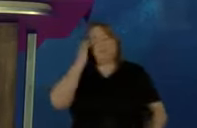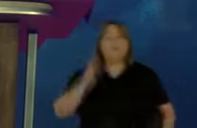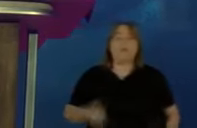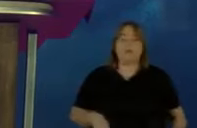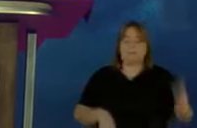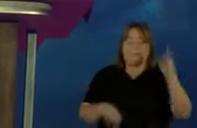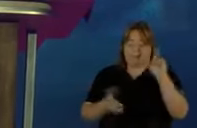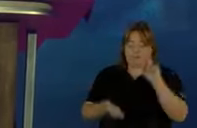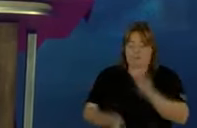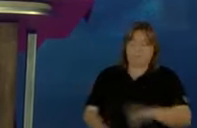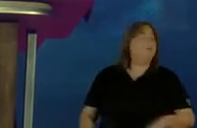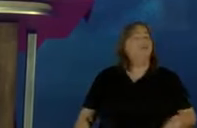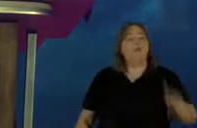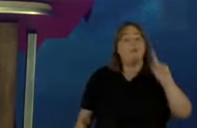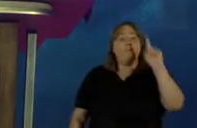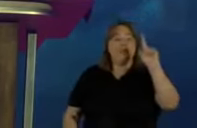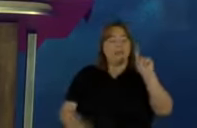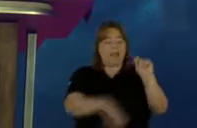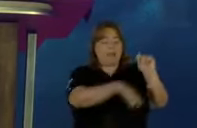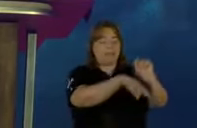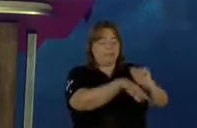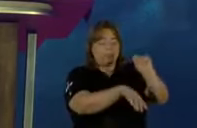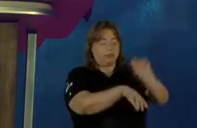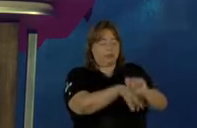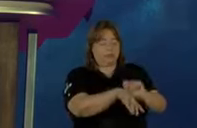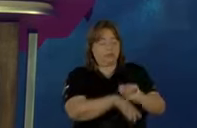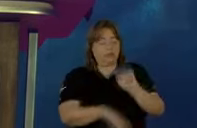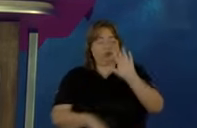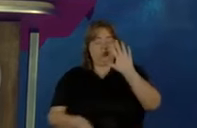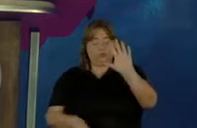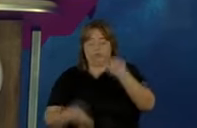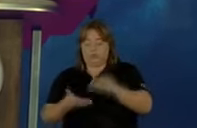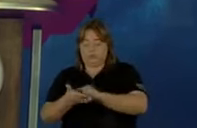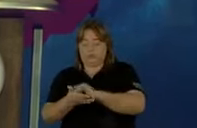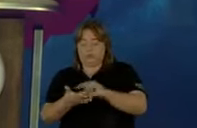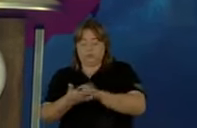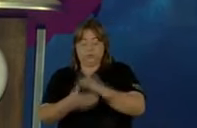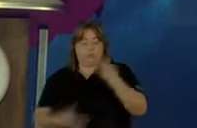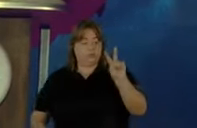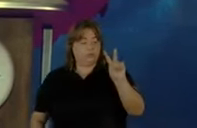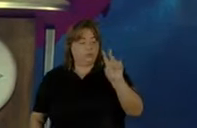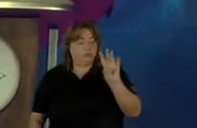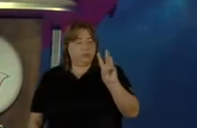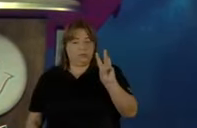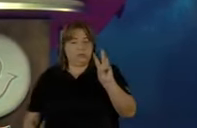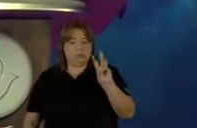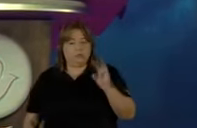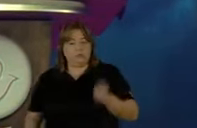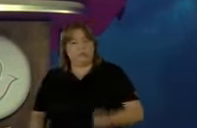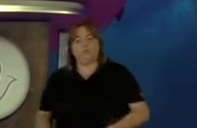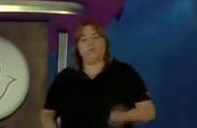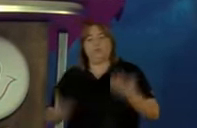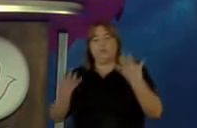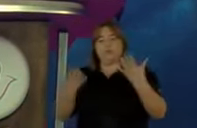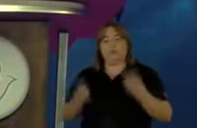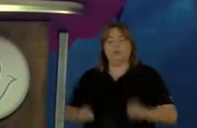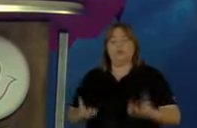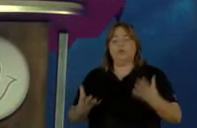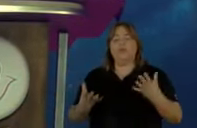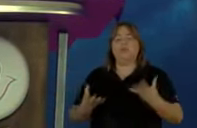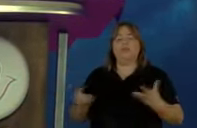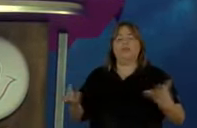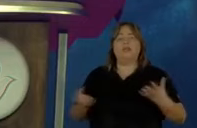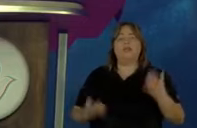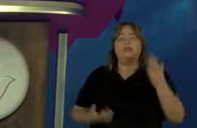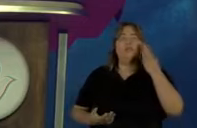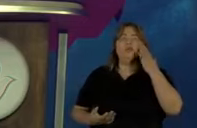de Tesalonicenses capítulo 5, verso 26. Disculpen tanta cita, pero yo quiero que usted tenga, guarde una